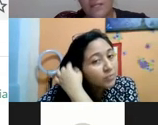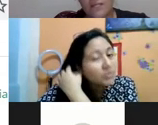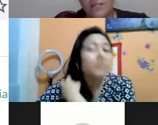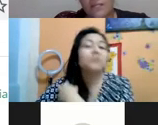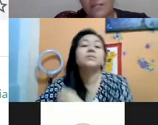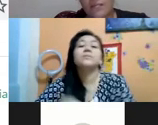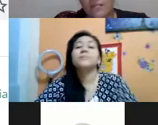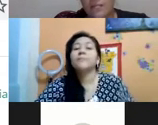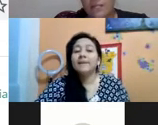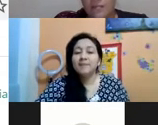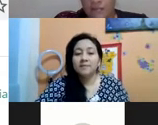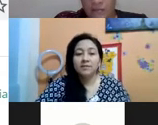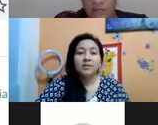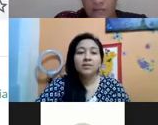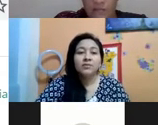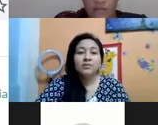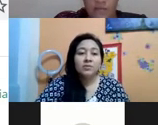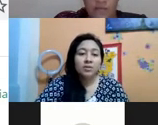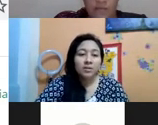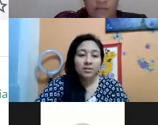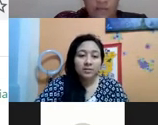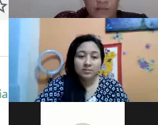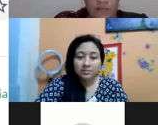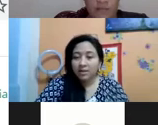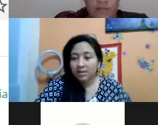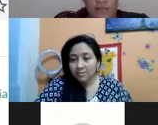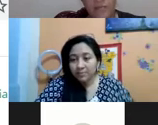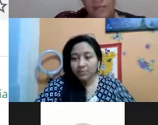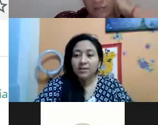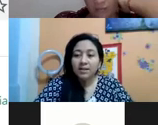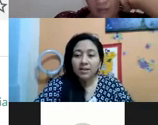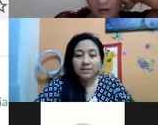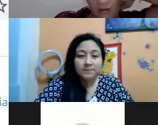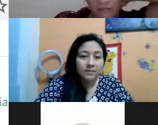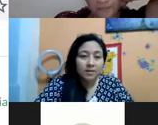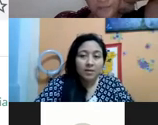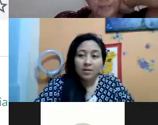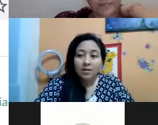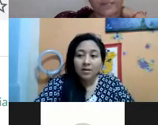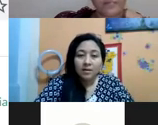negritas, cursivas, etc. Entonces yo ahorita, sin querer, se me puso la itálica.